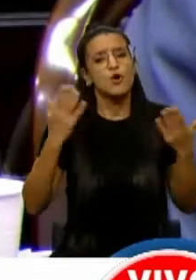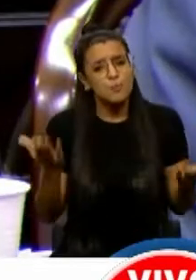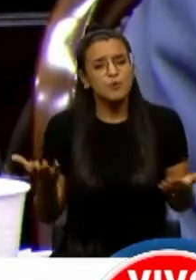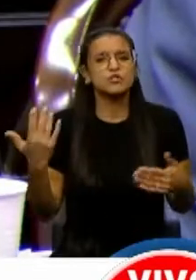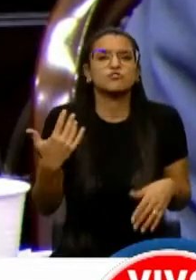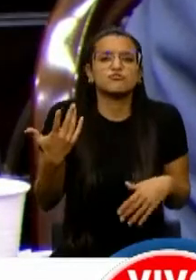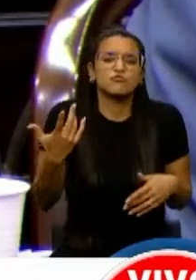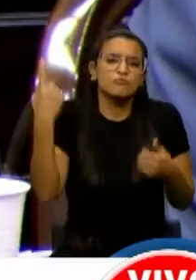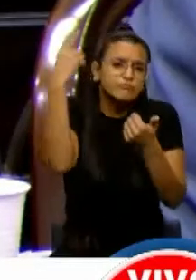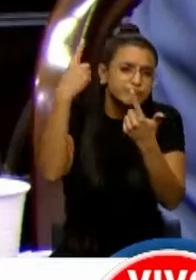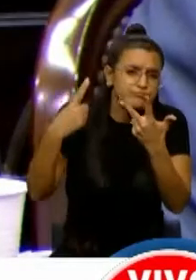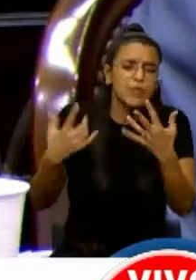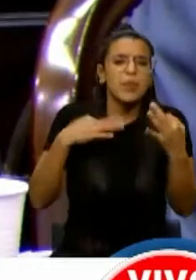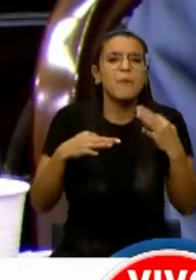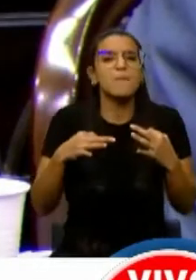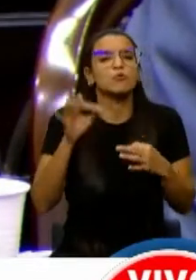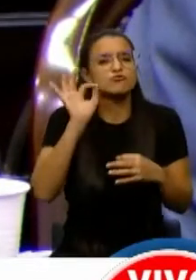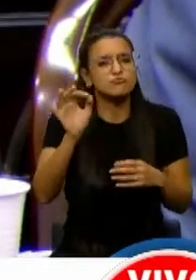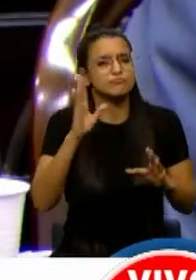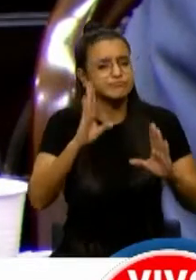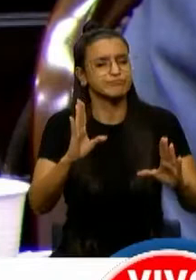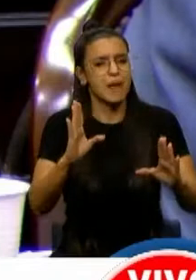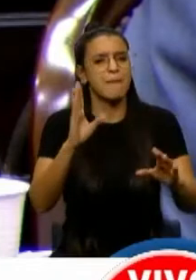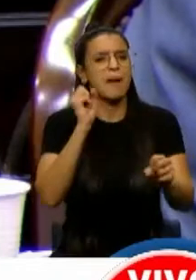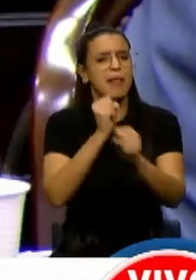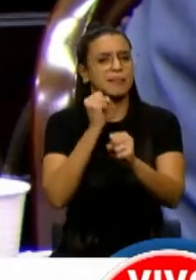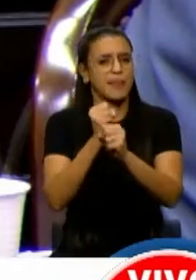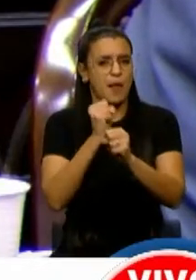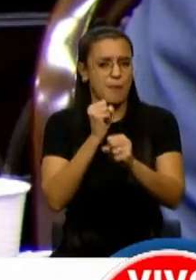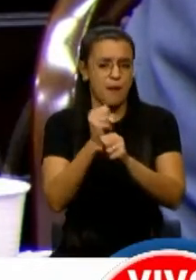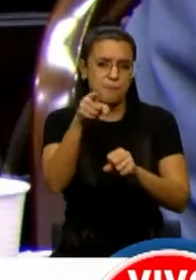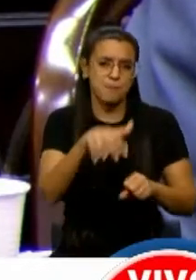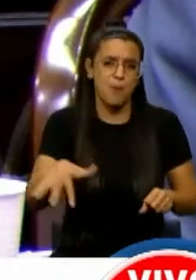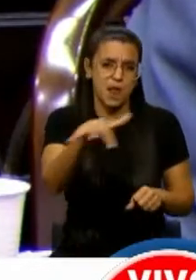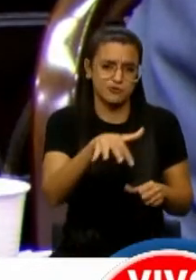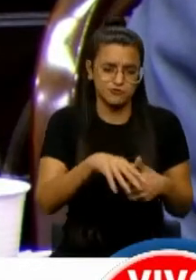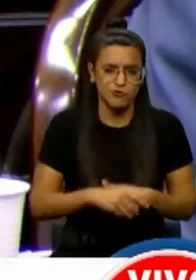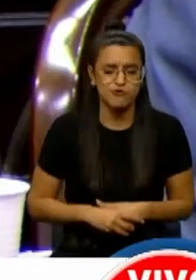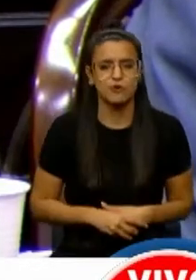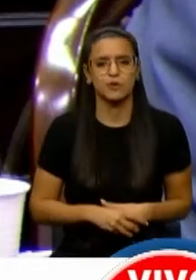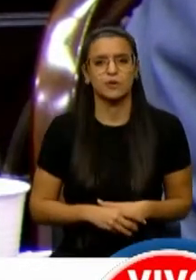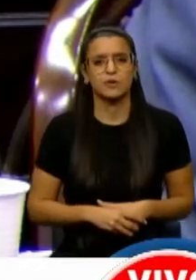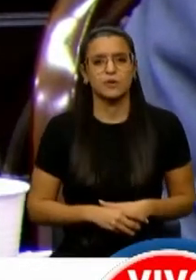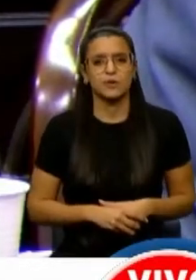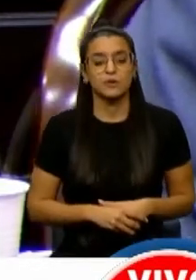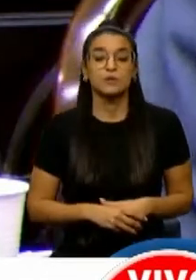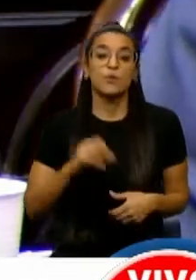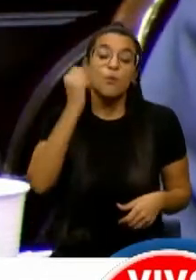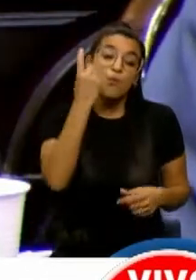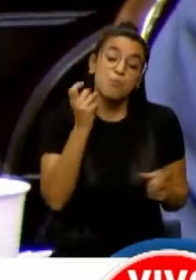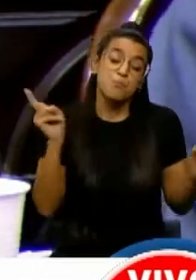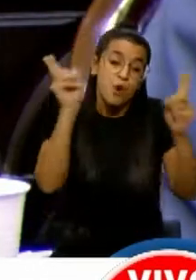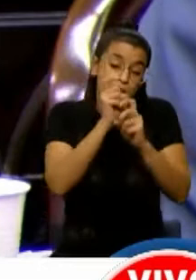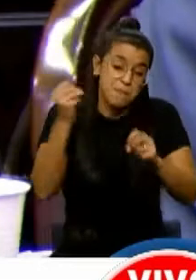son muchos los elementos que hay que tener en cuenta para trabajar con esta población. Y uno de los